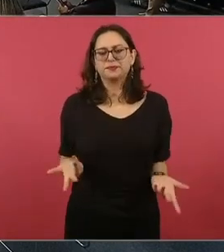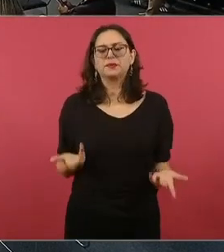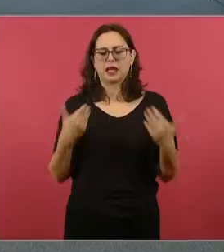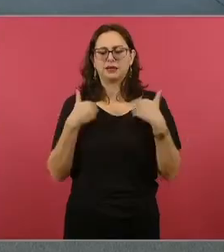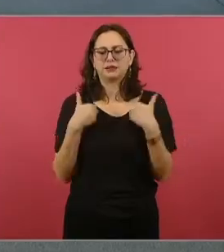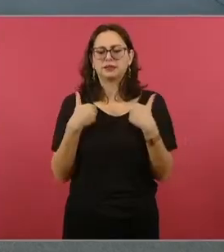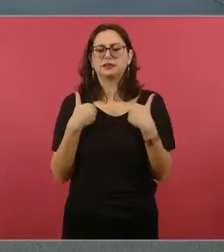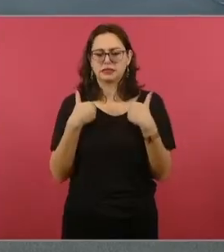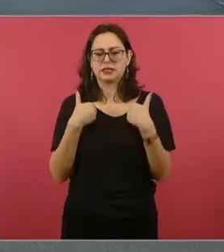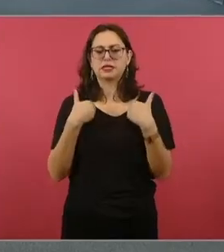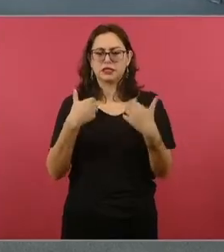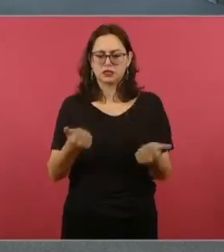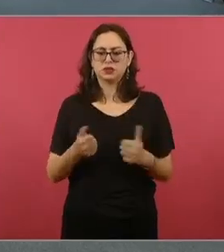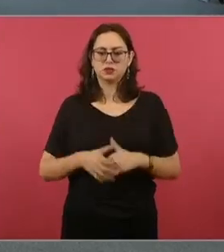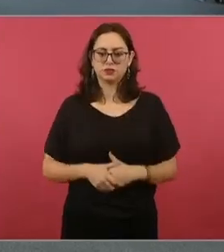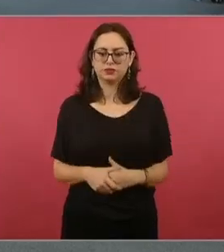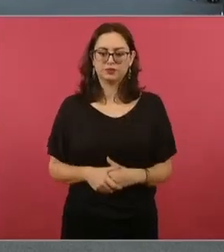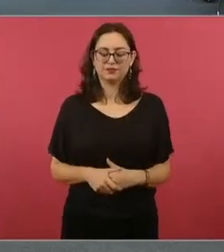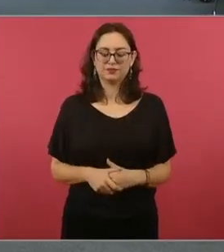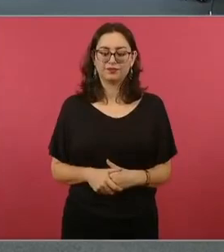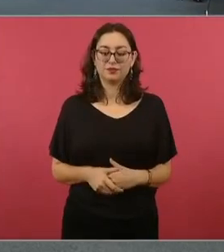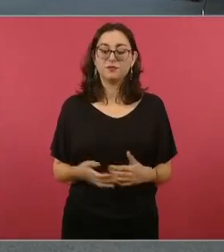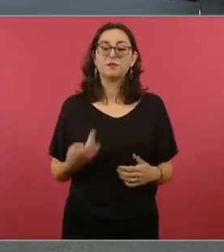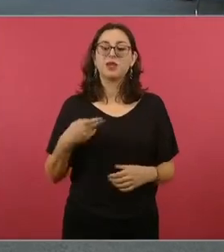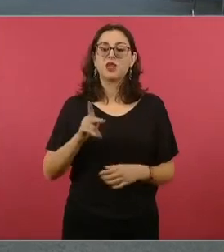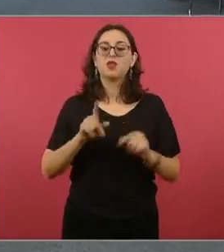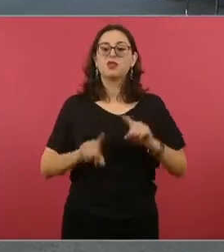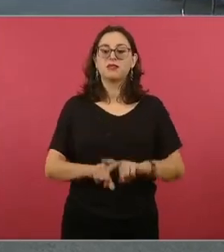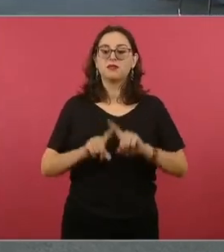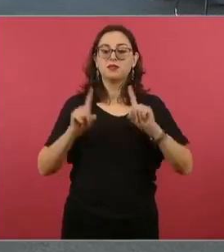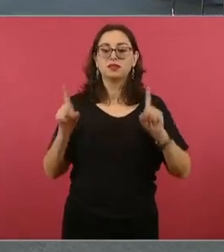eso. En cambio en las redes es distinto,